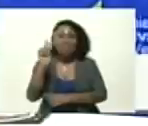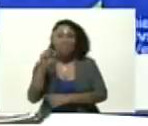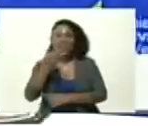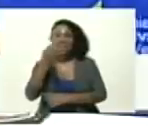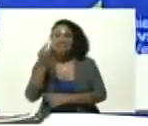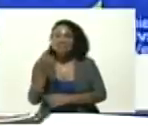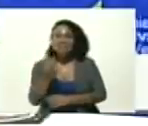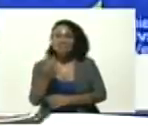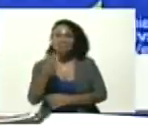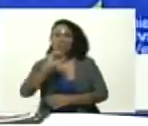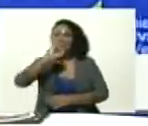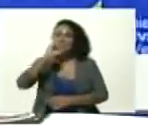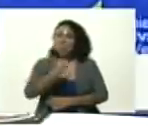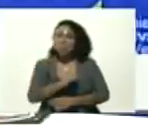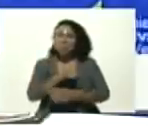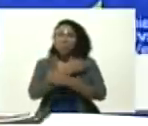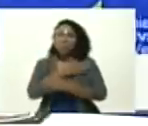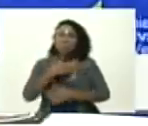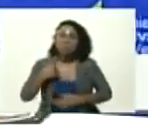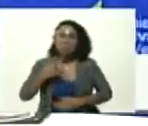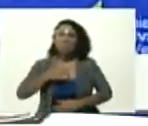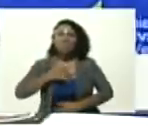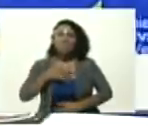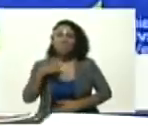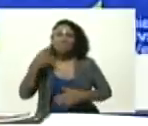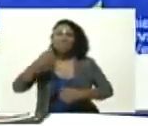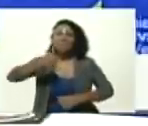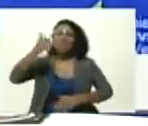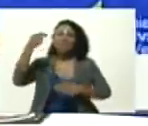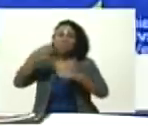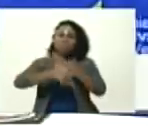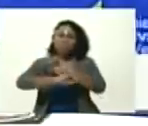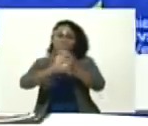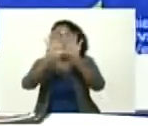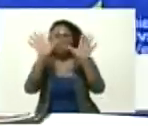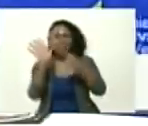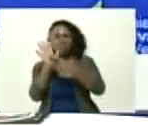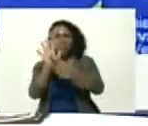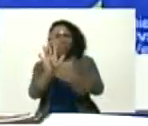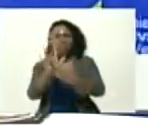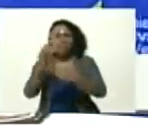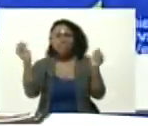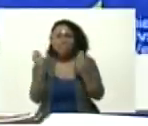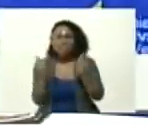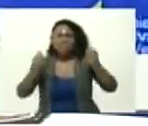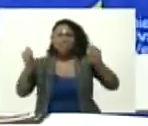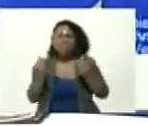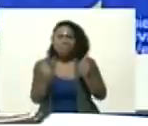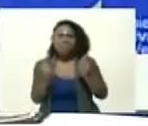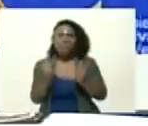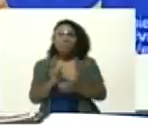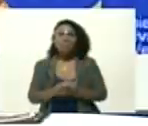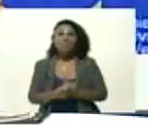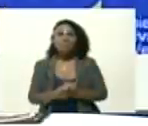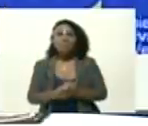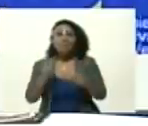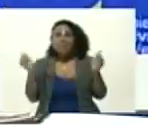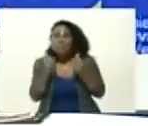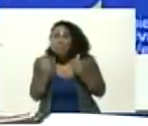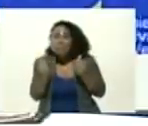querida. Desde aquí, desde los sentimientos más puros. Mérida, Mérida, Mérida. Y si estamos en